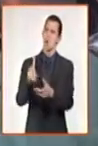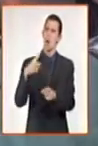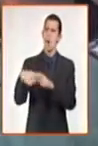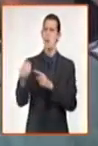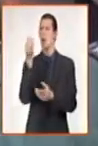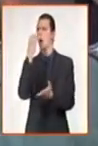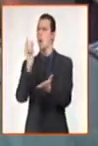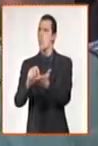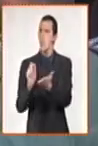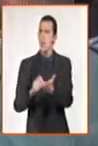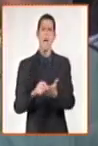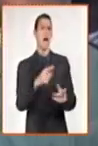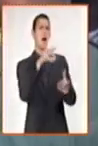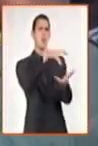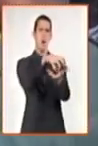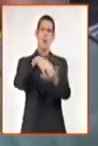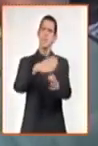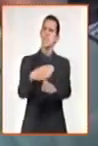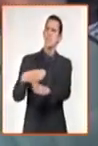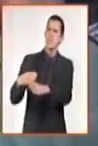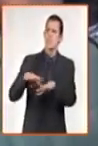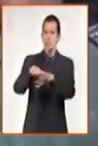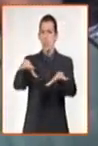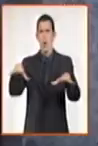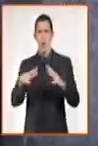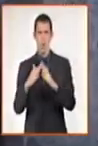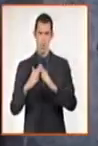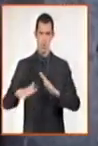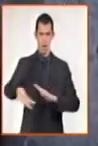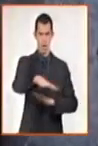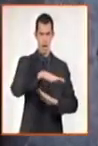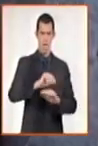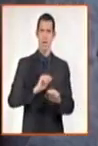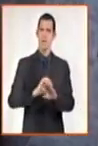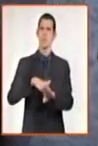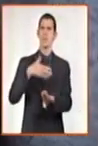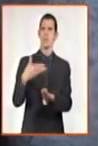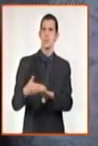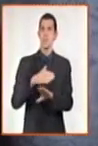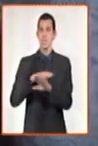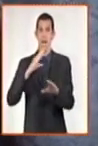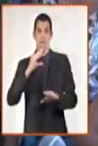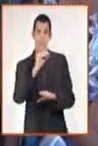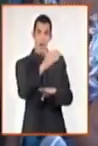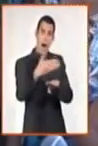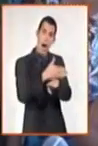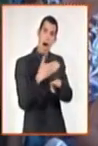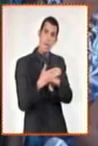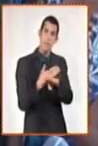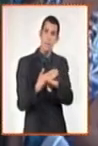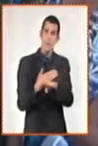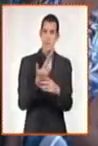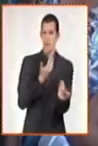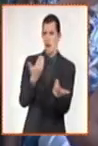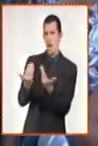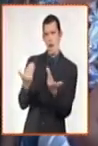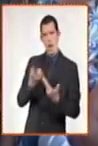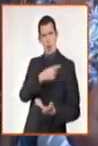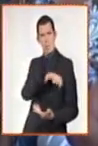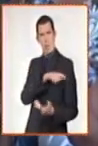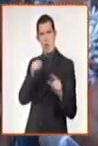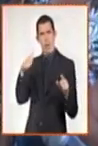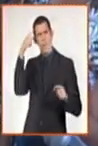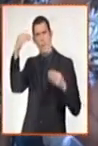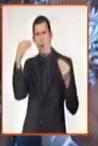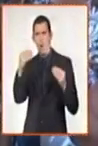Cocodrilo sobre los temas que hoy les preocupan. A ellos expresó su satisfacción por la rápida marcha de las labores recuperativas.